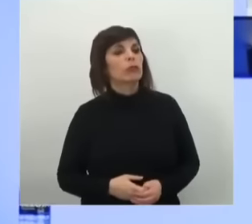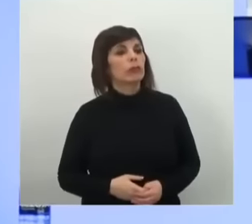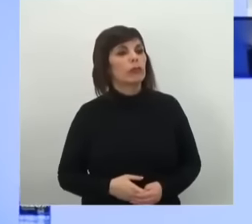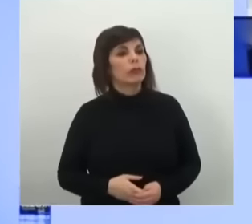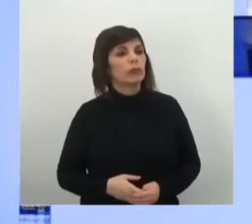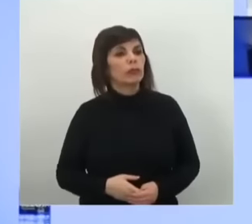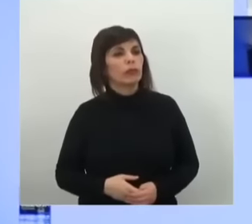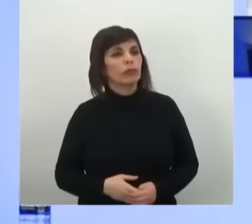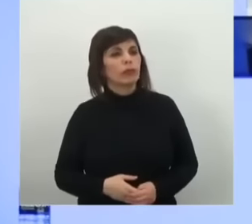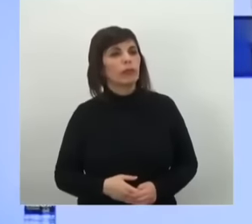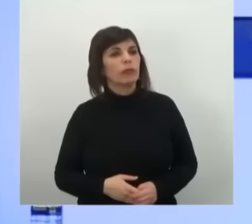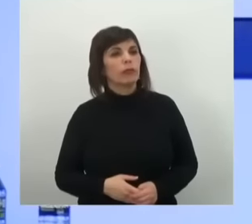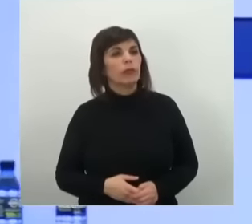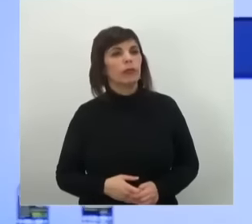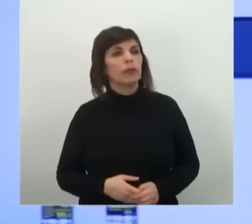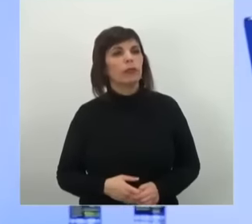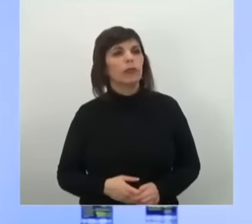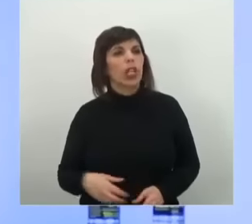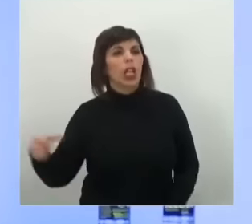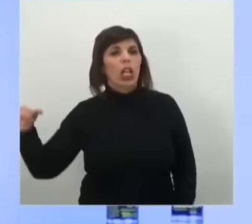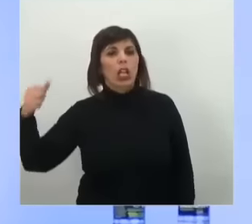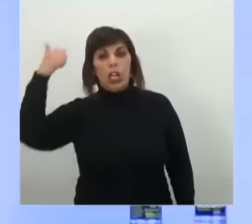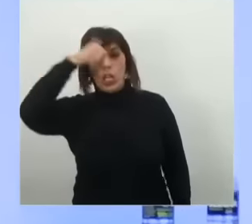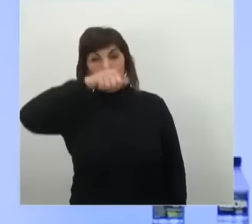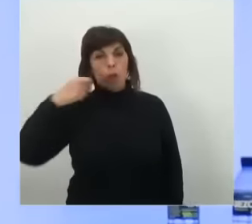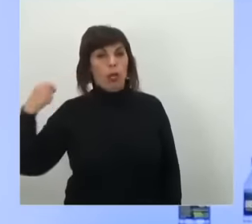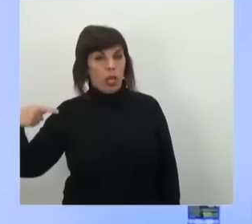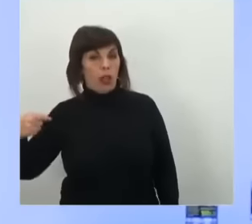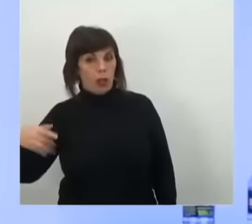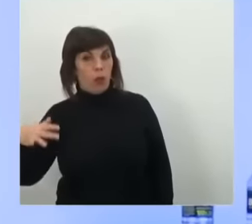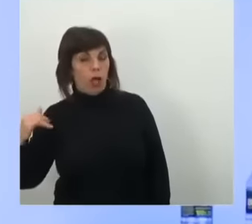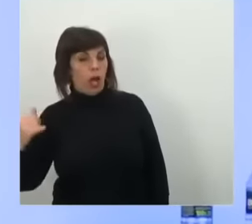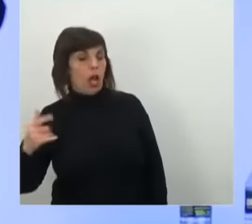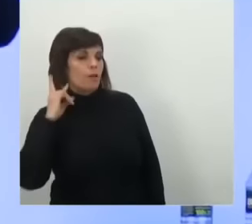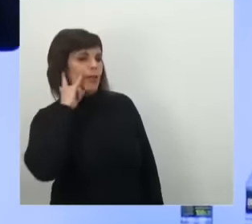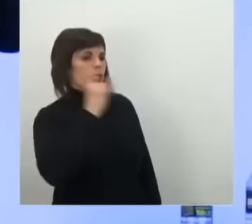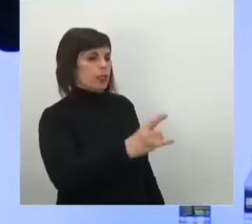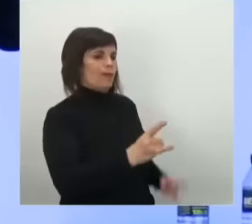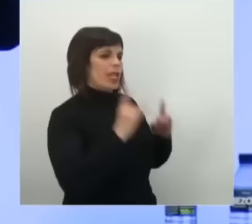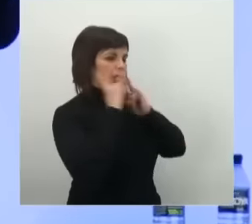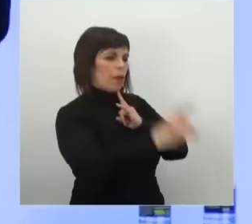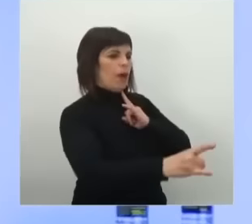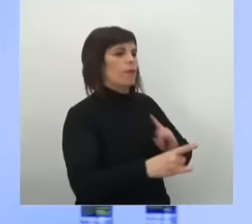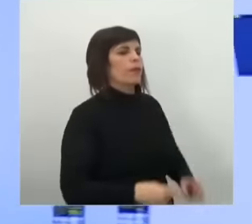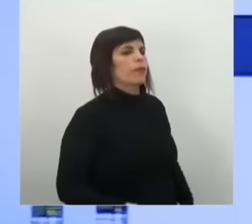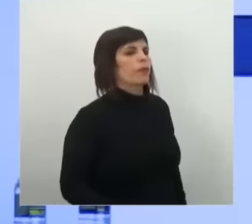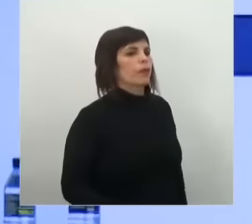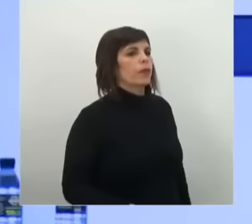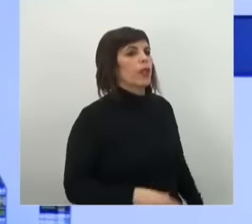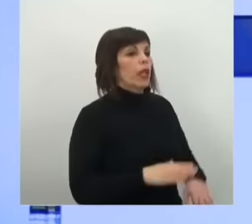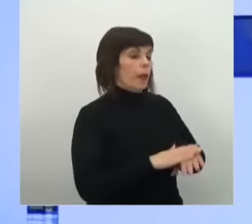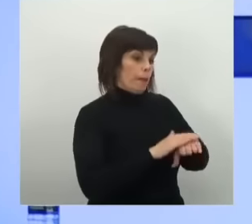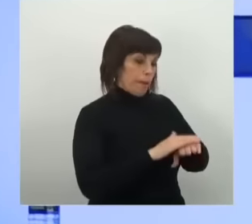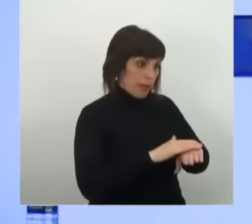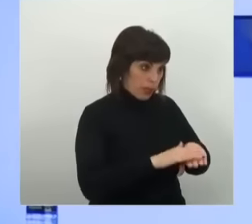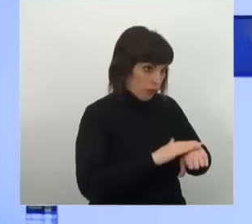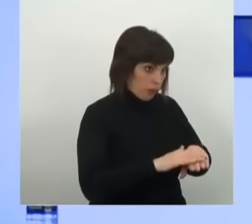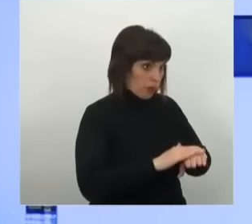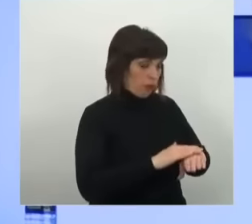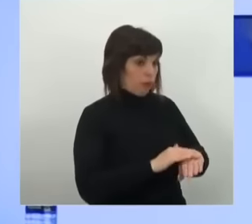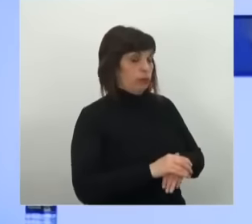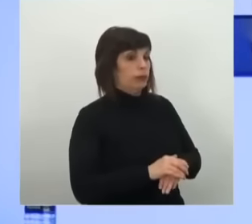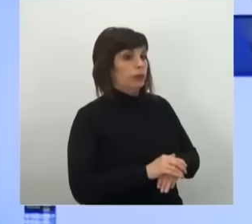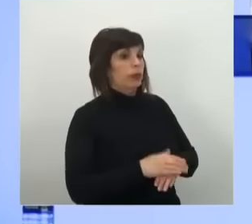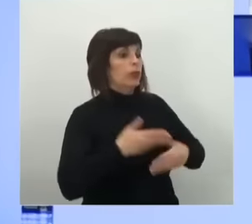del otro lado aquel deudor y el deudor me dice te quiero que me pida quiero pedirte perdón pero voy a